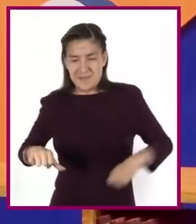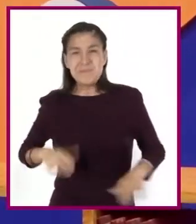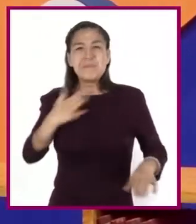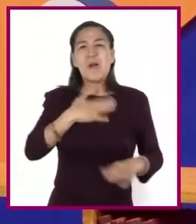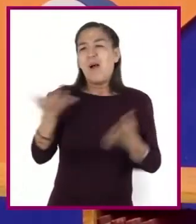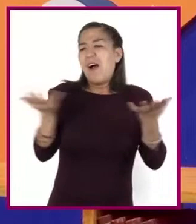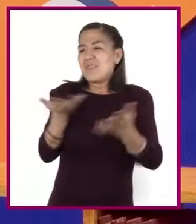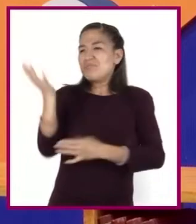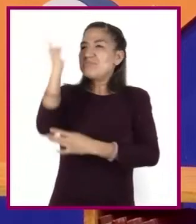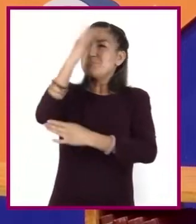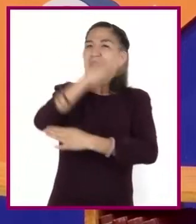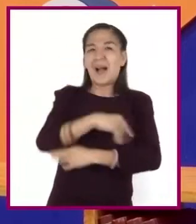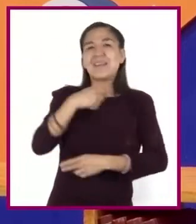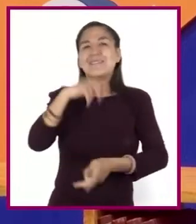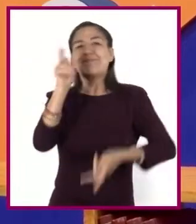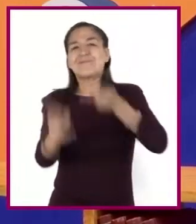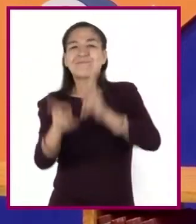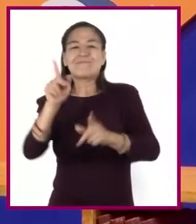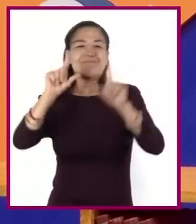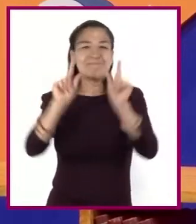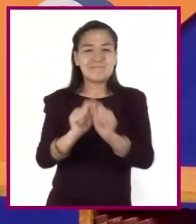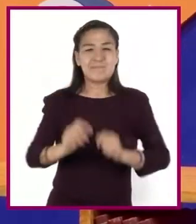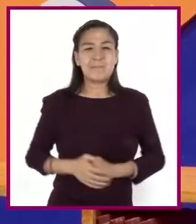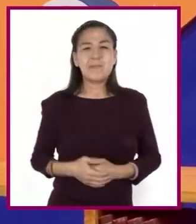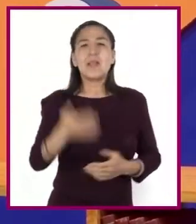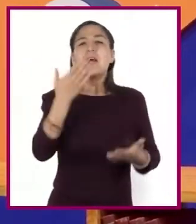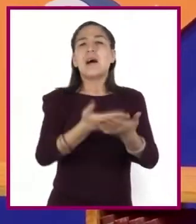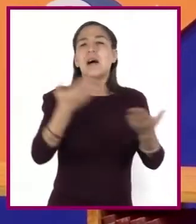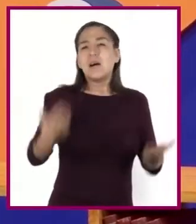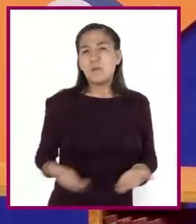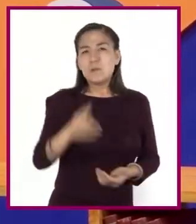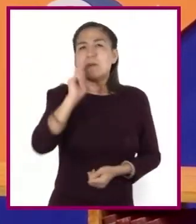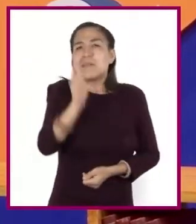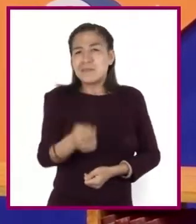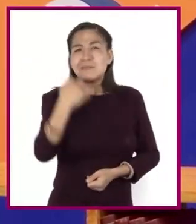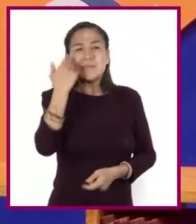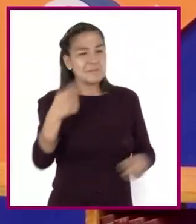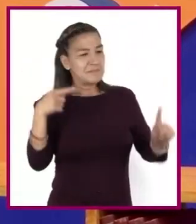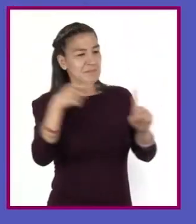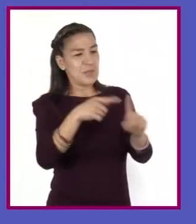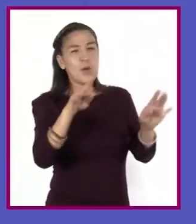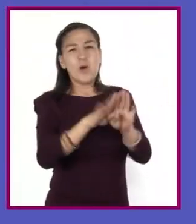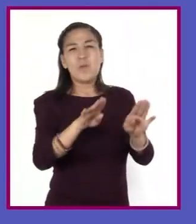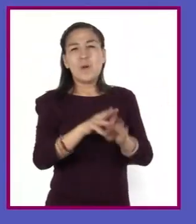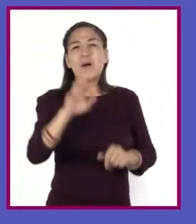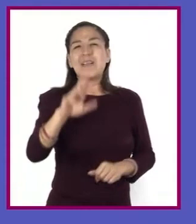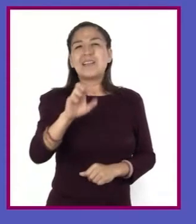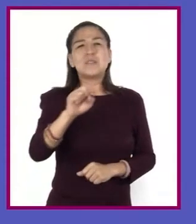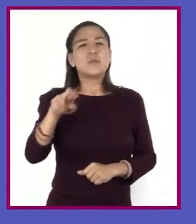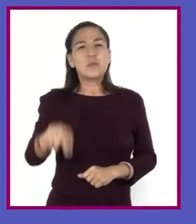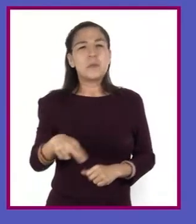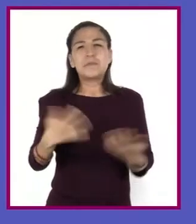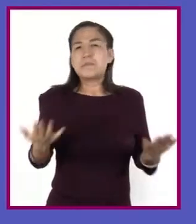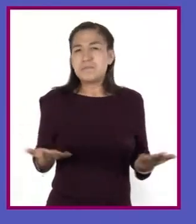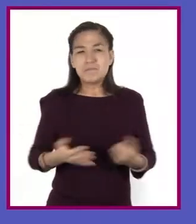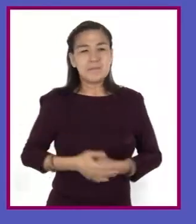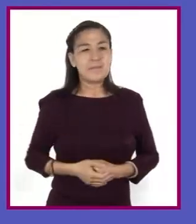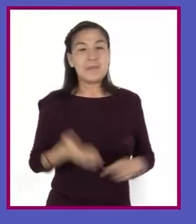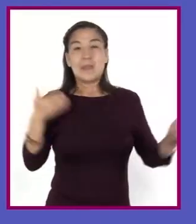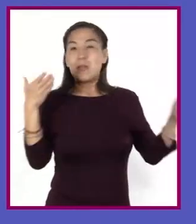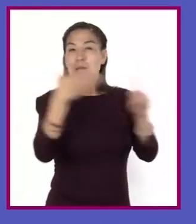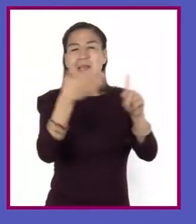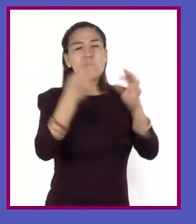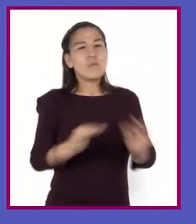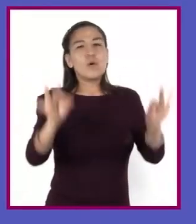diarias. Ahora veamos ¿qué se persigue cuando se escribe un resumen? Su objetivo